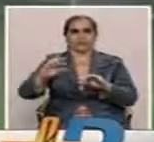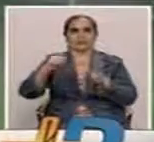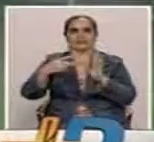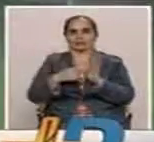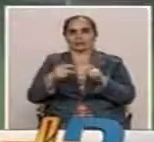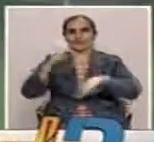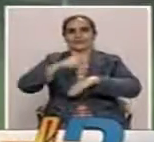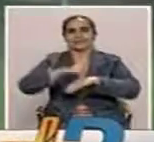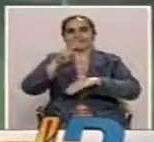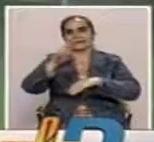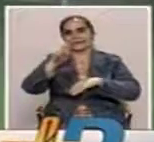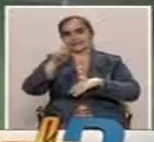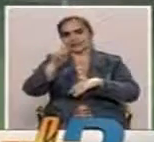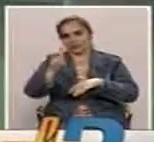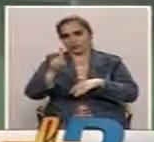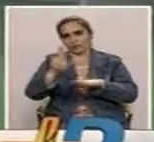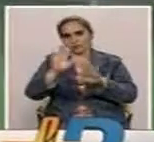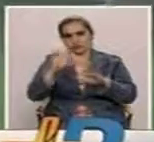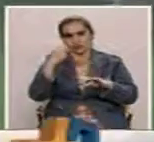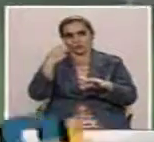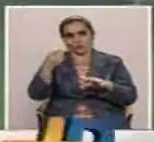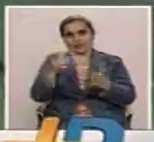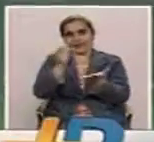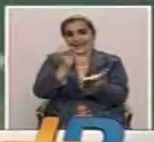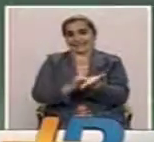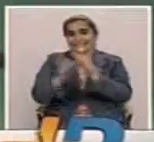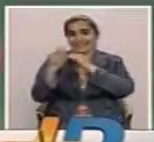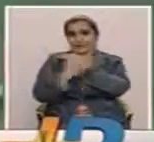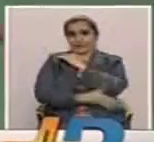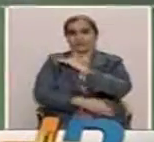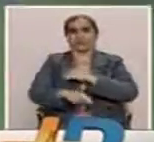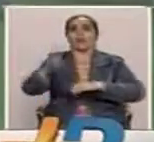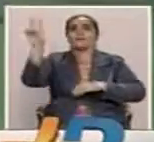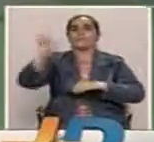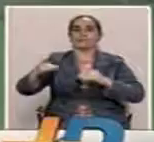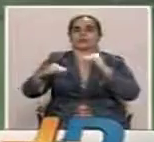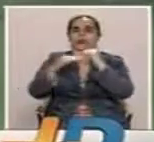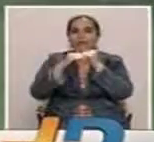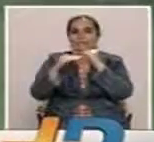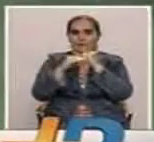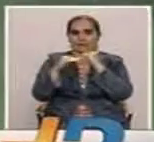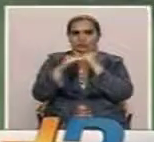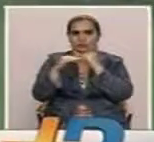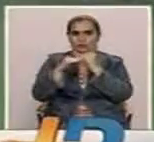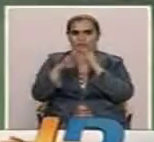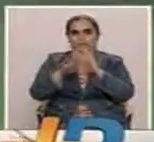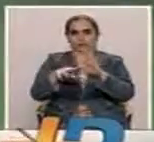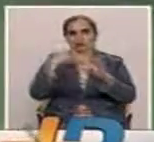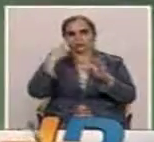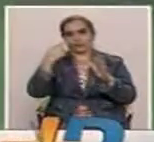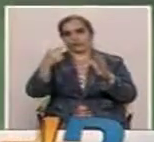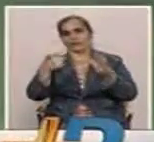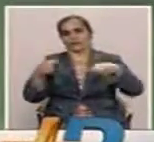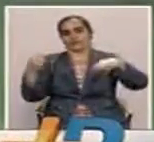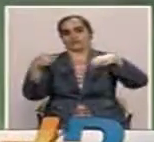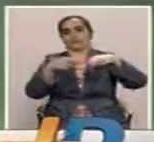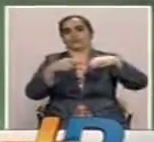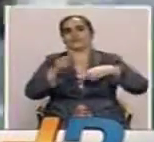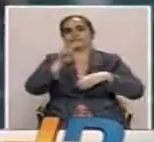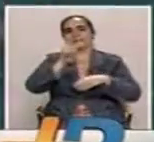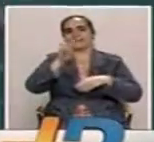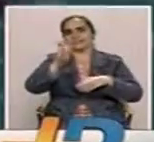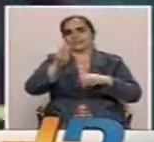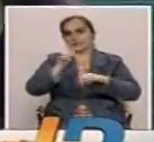a los 71 minutos de juego con este cobro de tiro penal. Venezuela empató el encuentro con este remate de Rafael Ibarra a los